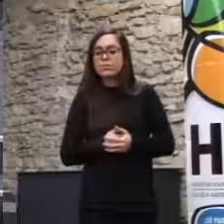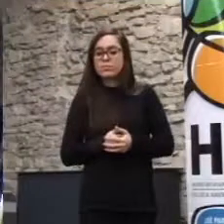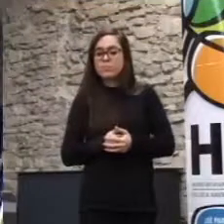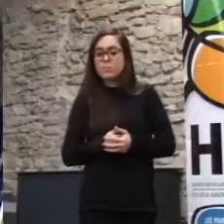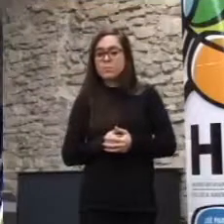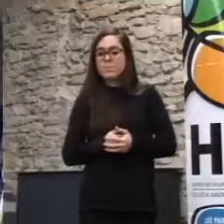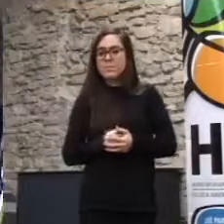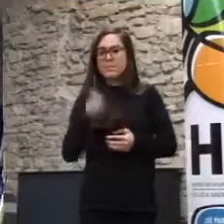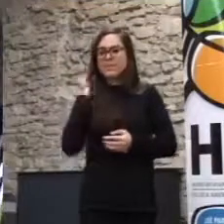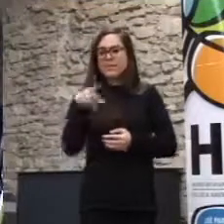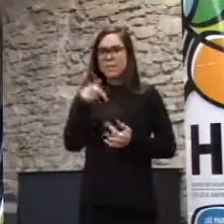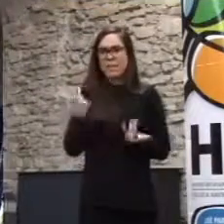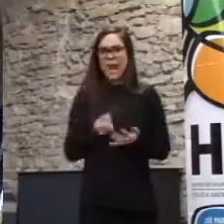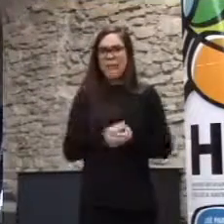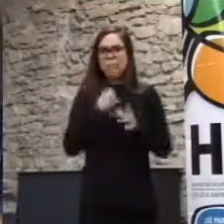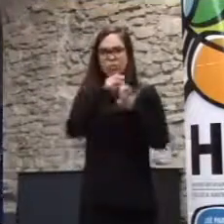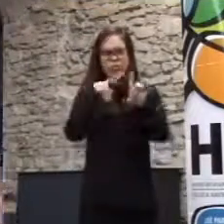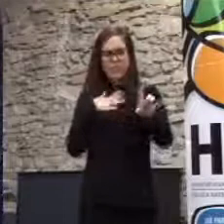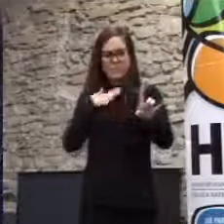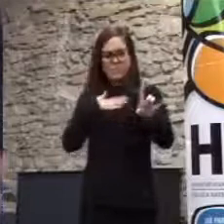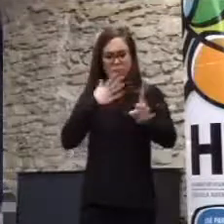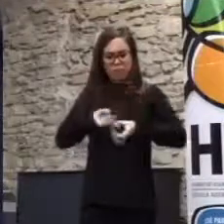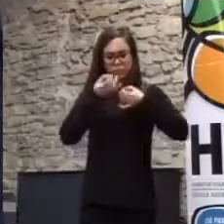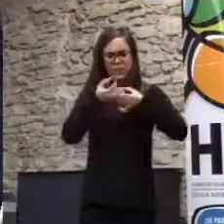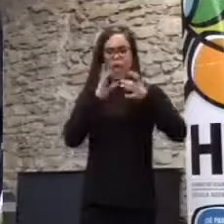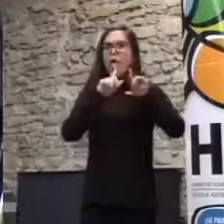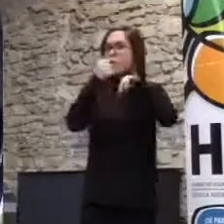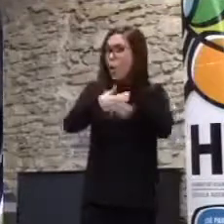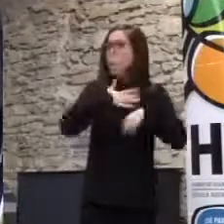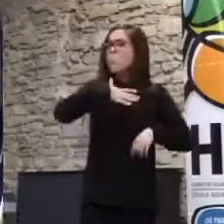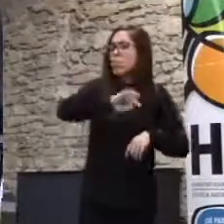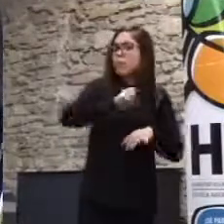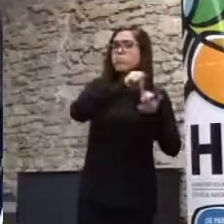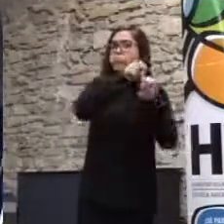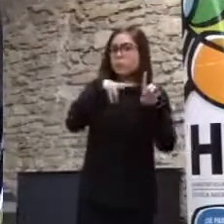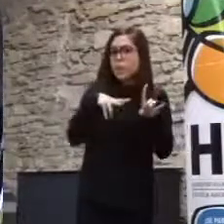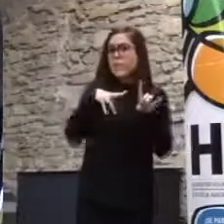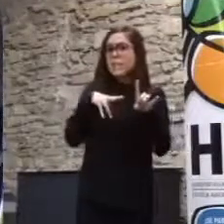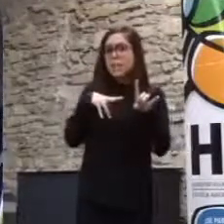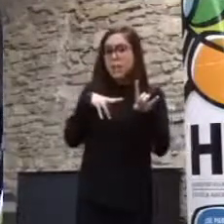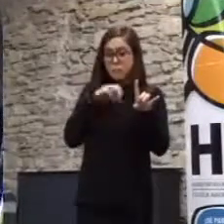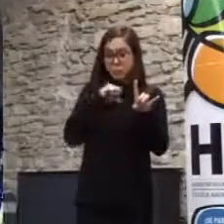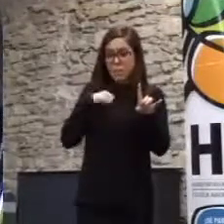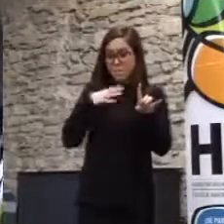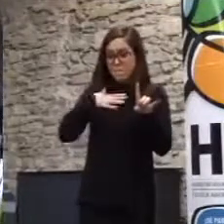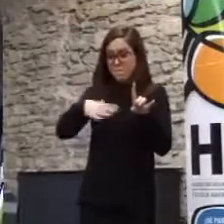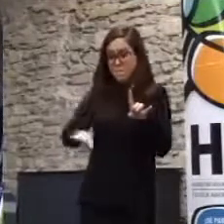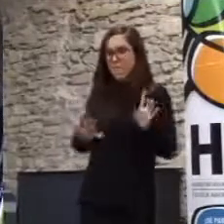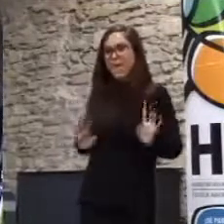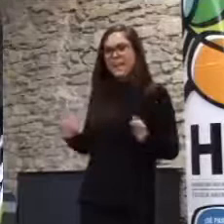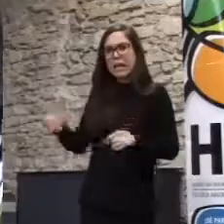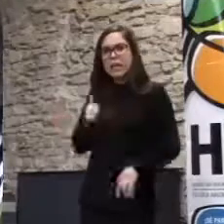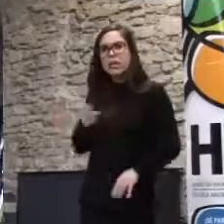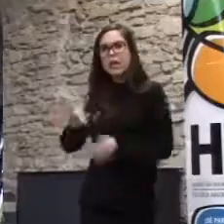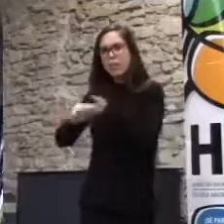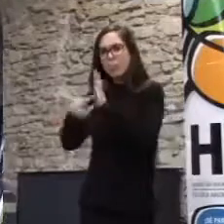forma, marcar tu criterio. Que luego tu criterio comparte, es compartido con, bueno, pues con el impulsor de turno del proyecto o